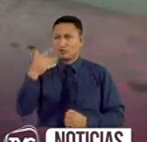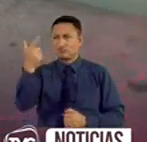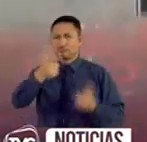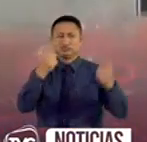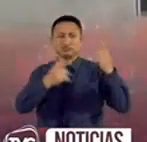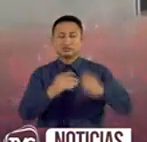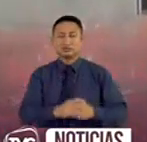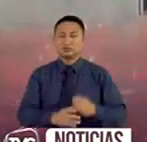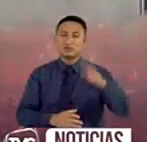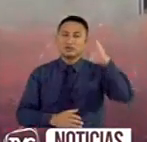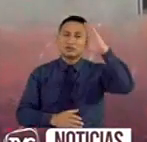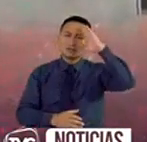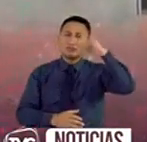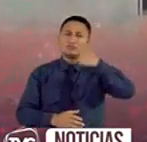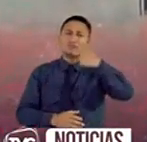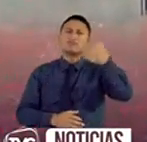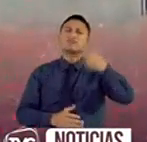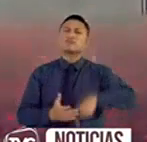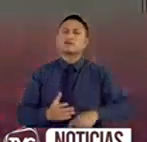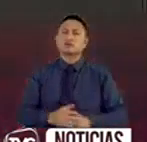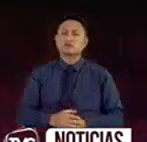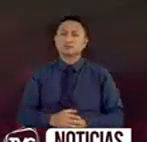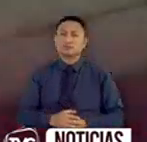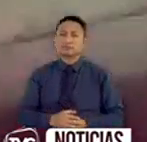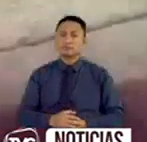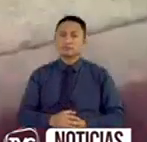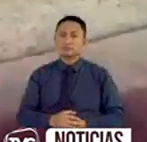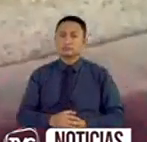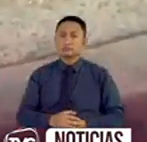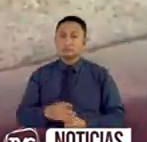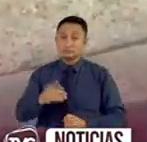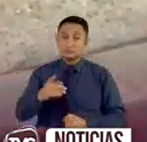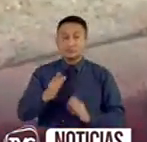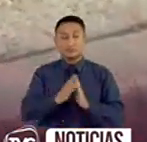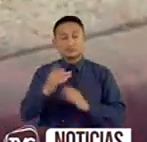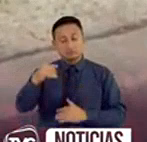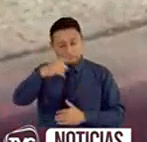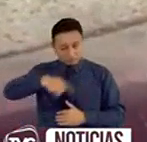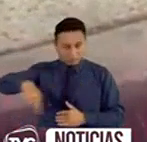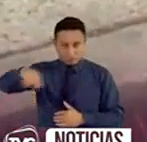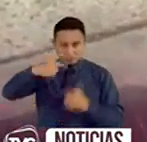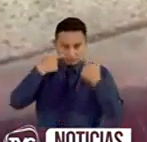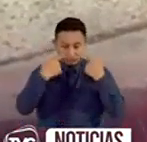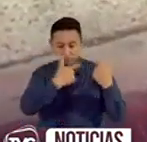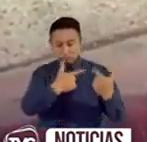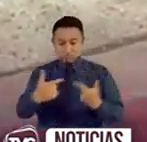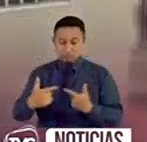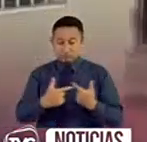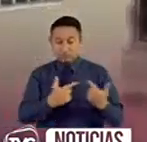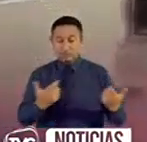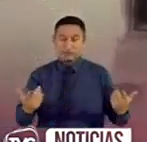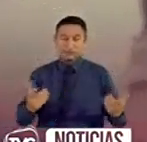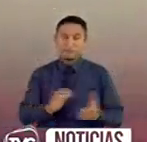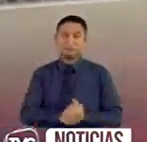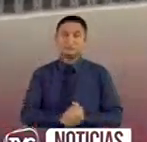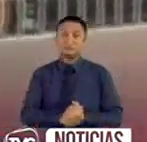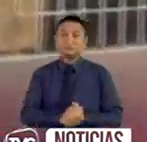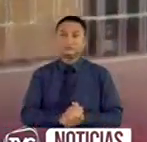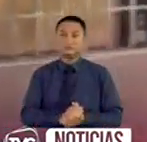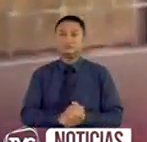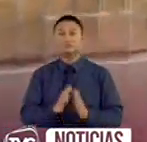policía? Que vengan a dar vuelta más seguido. Digo yo, pues no, mijo. Seguridad,